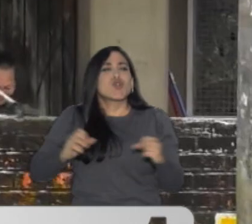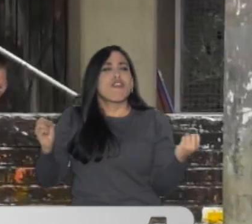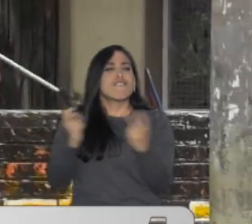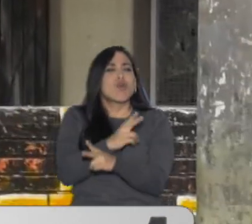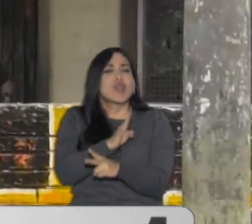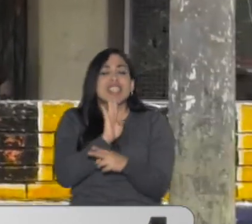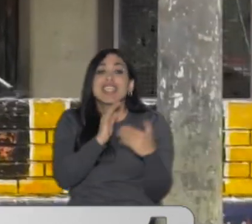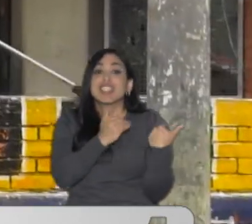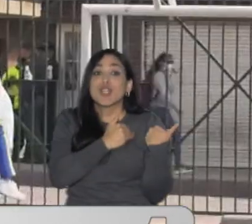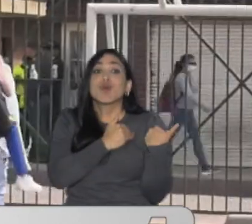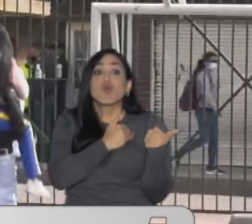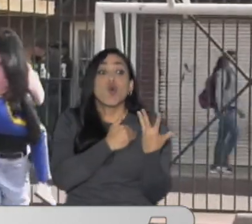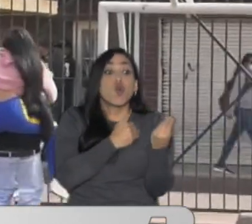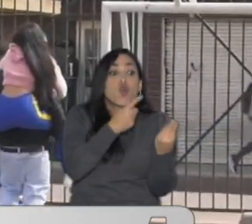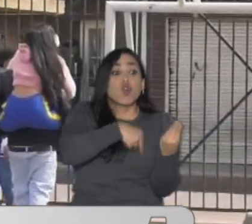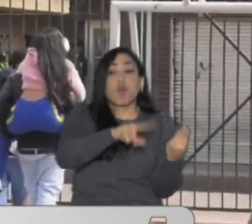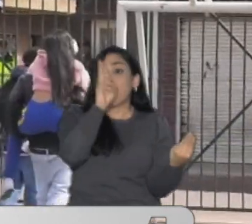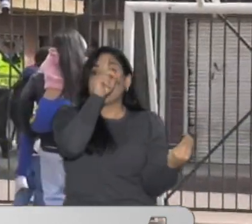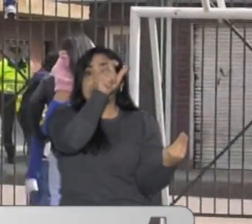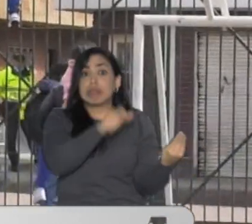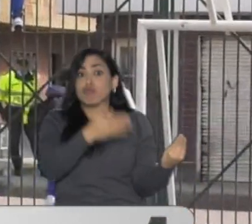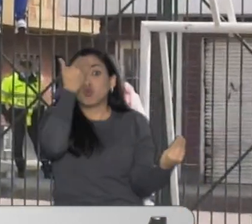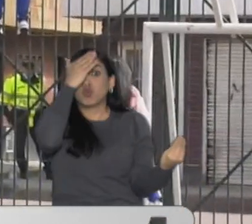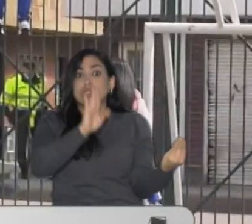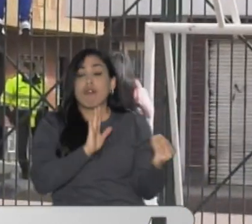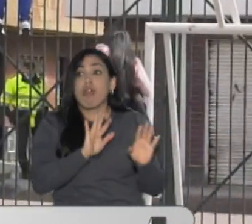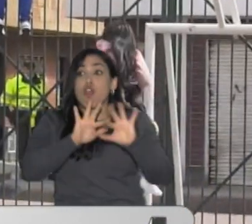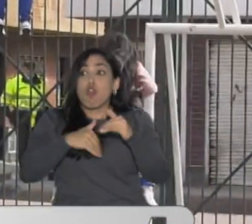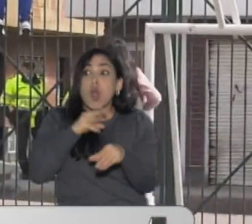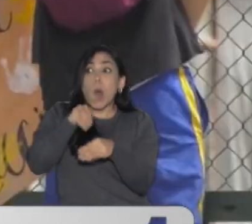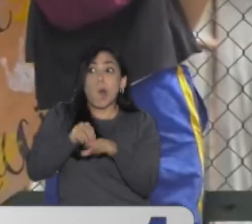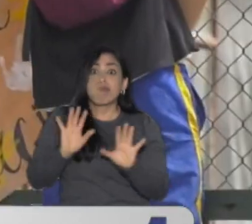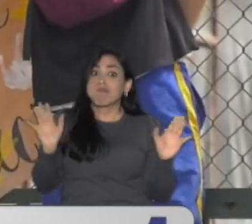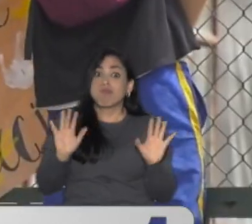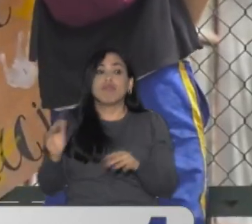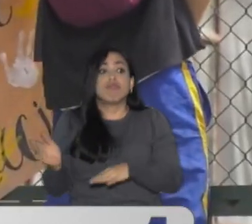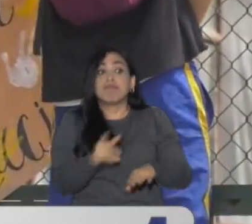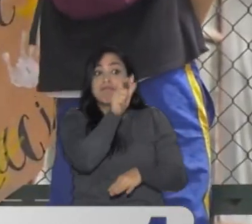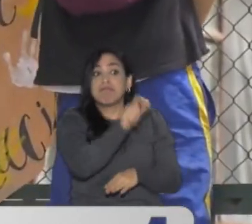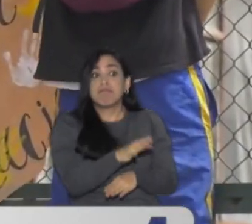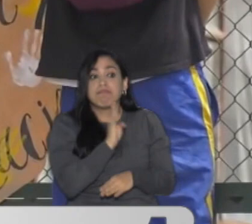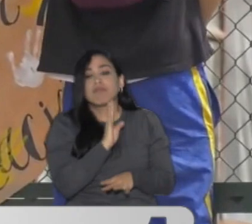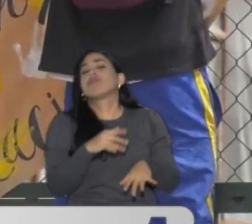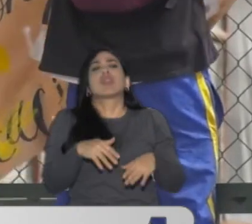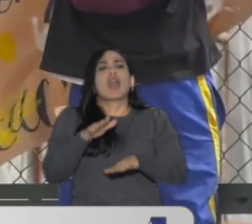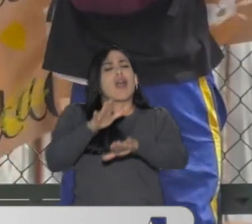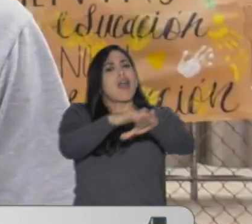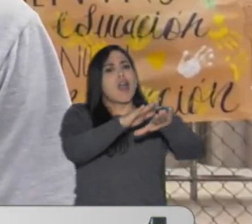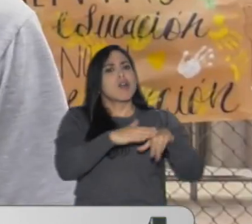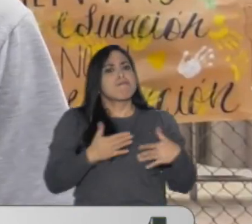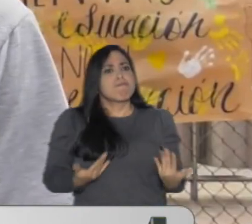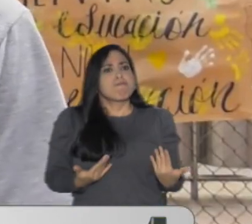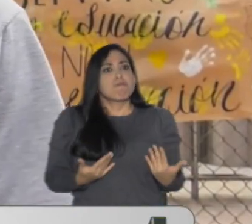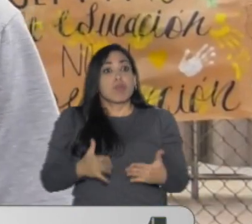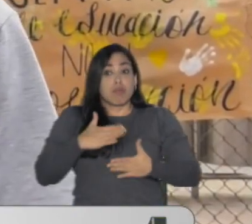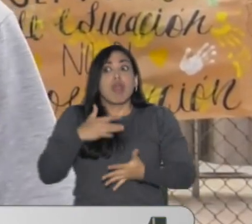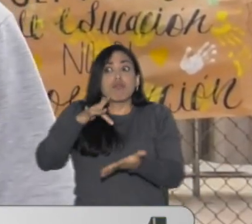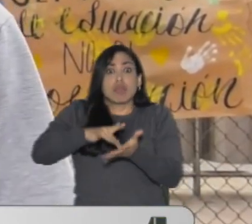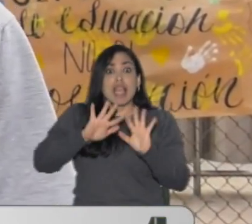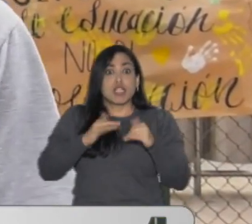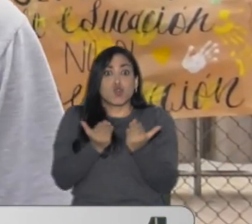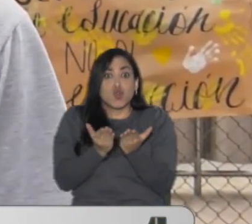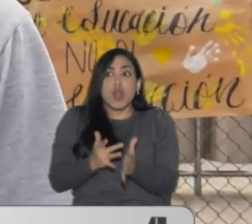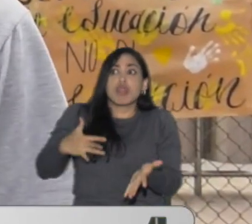fueron protagonizados por gente desconocida, ajena al colegio. No estamos lavándonos las manos, sí tenemos nuestra participación, pero